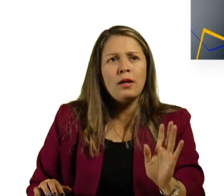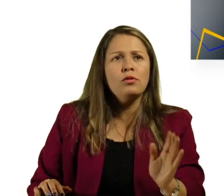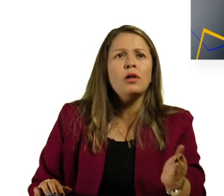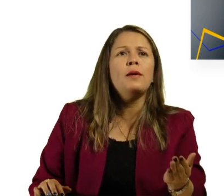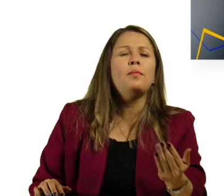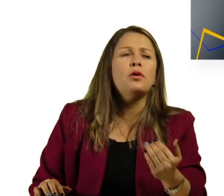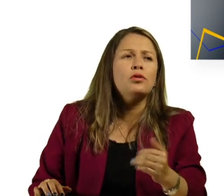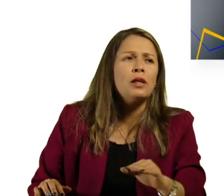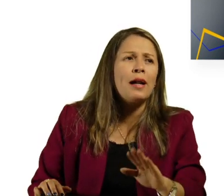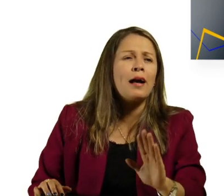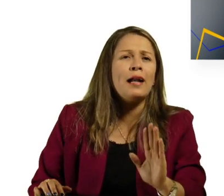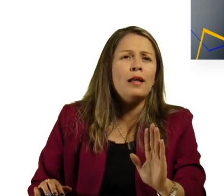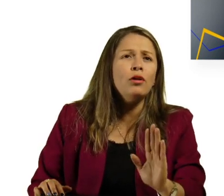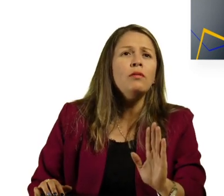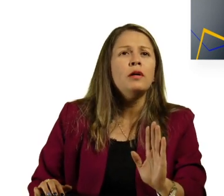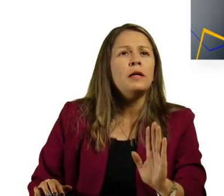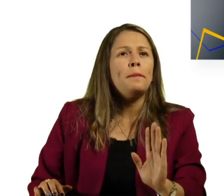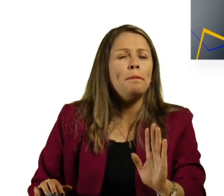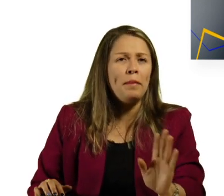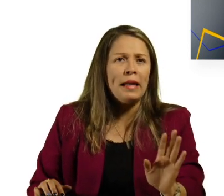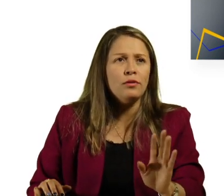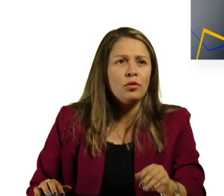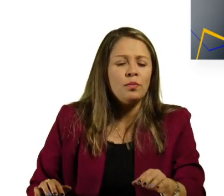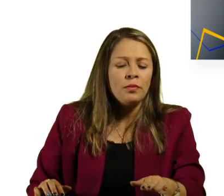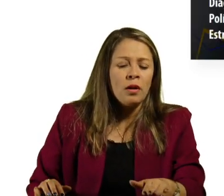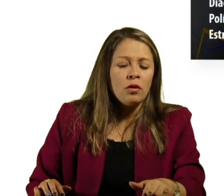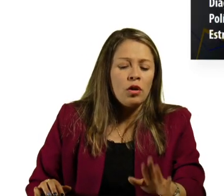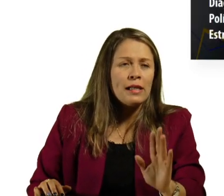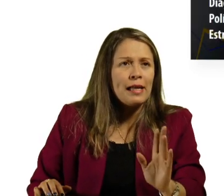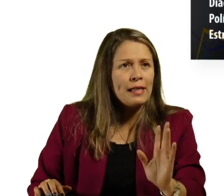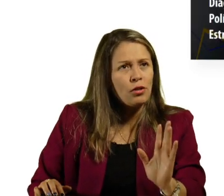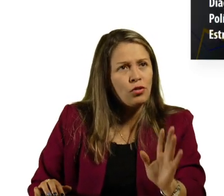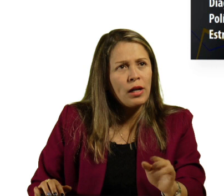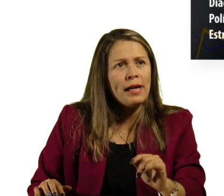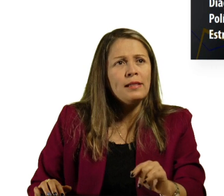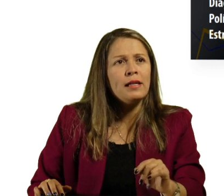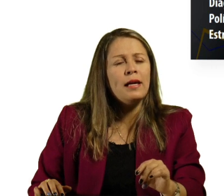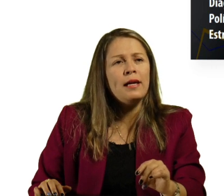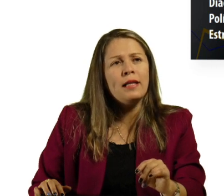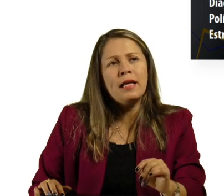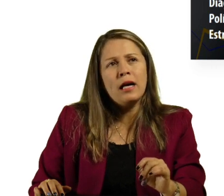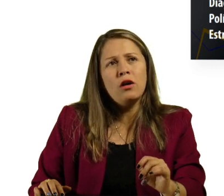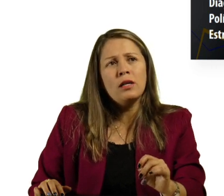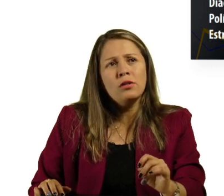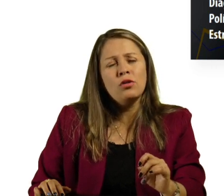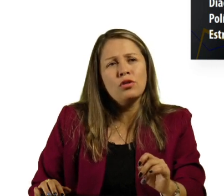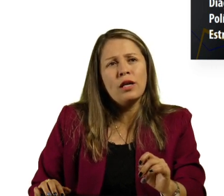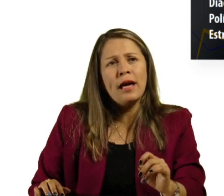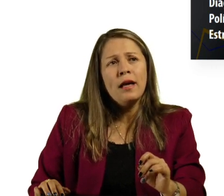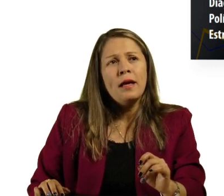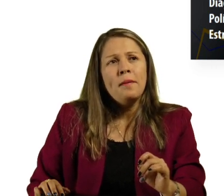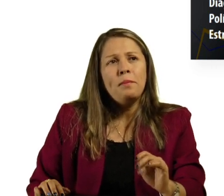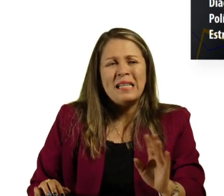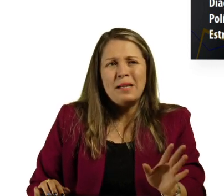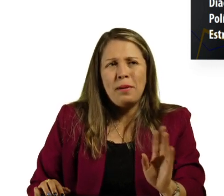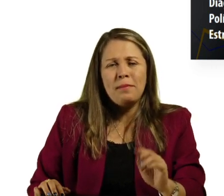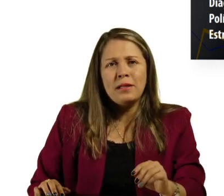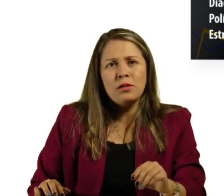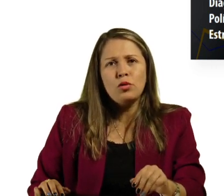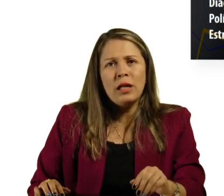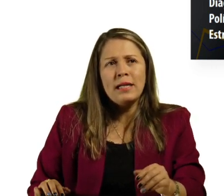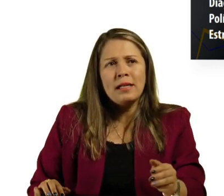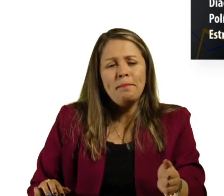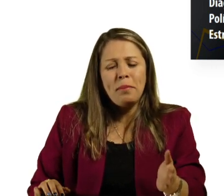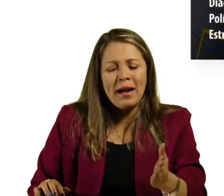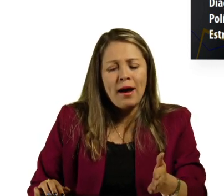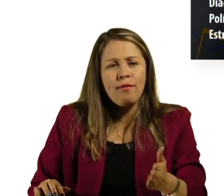vendiendo menos y puedo estar ganando menos. Entonces, esos tres indicadores son los que principalmente